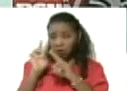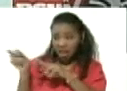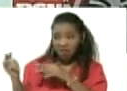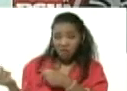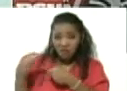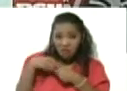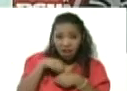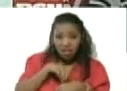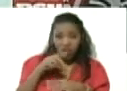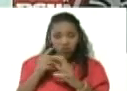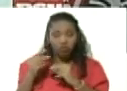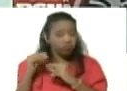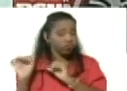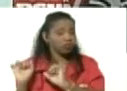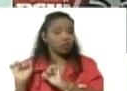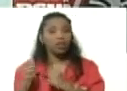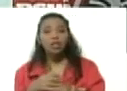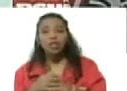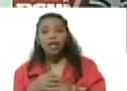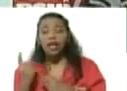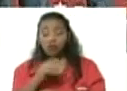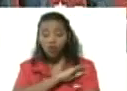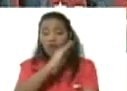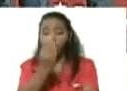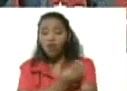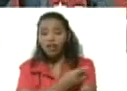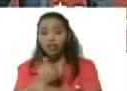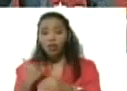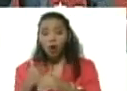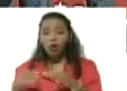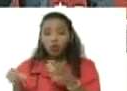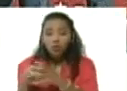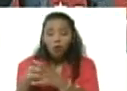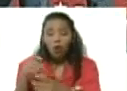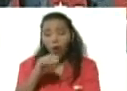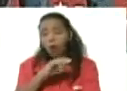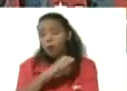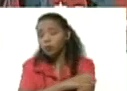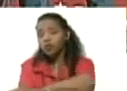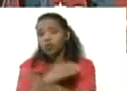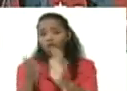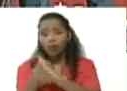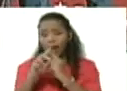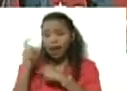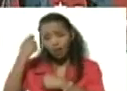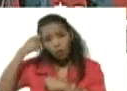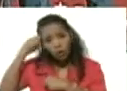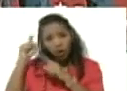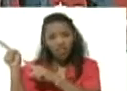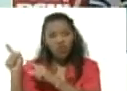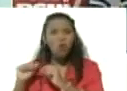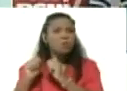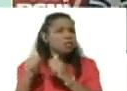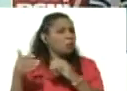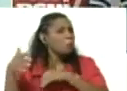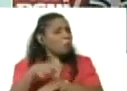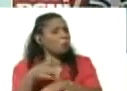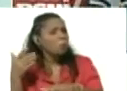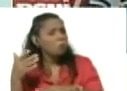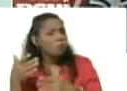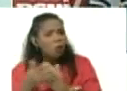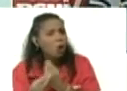fuerza dentro de la oposición, una fuerza dentro de la oposición. Recuerden que ellos comenzaron, ¿dónde comenzó eso? En las